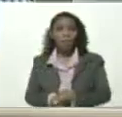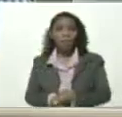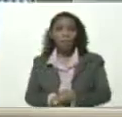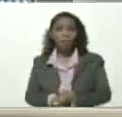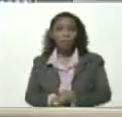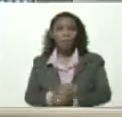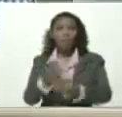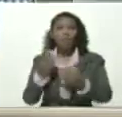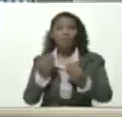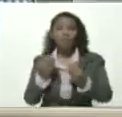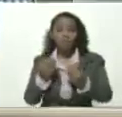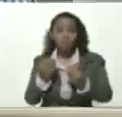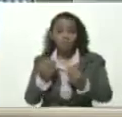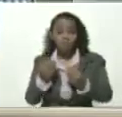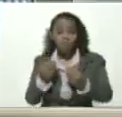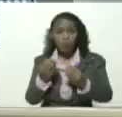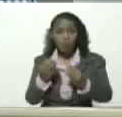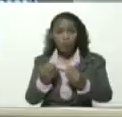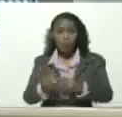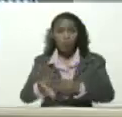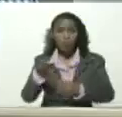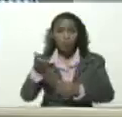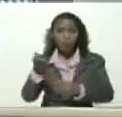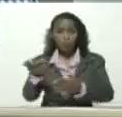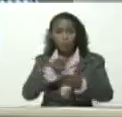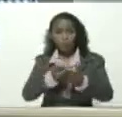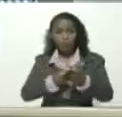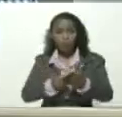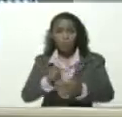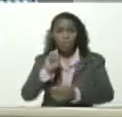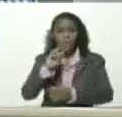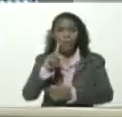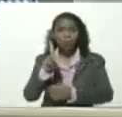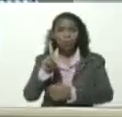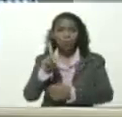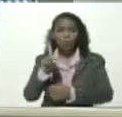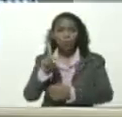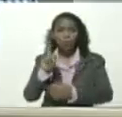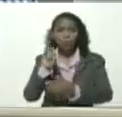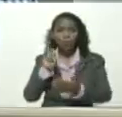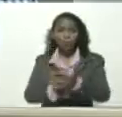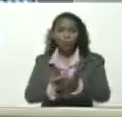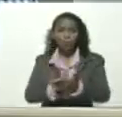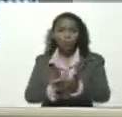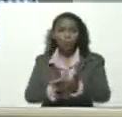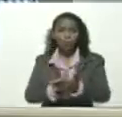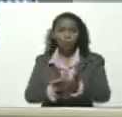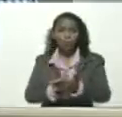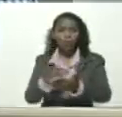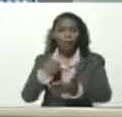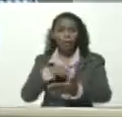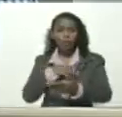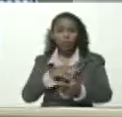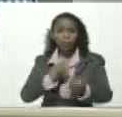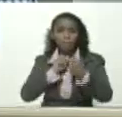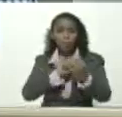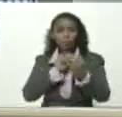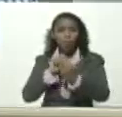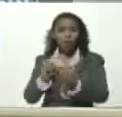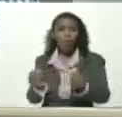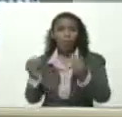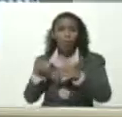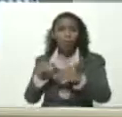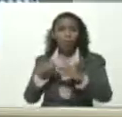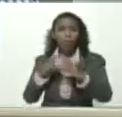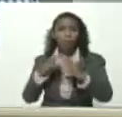muy minucioso, con 21 puntos, que estuvimos discutiendo y acordando